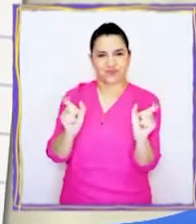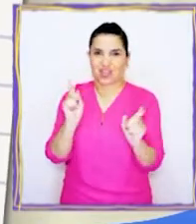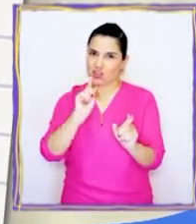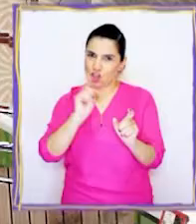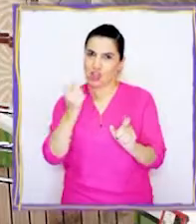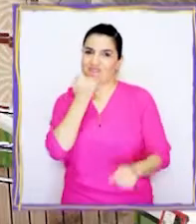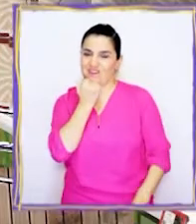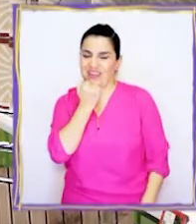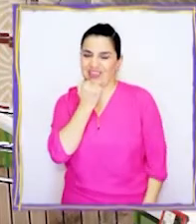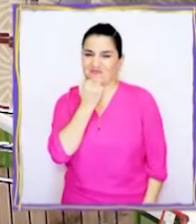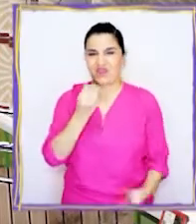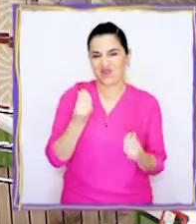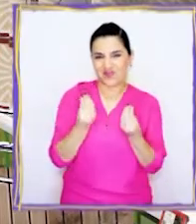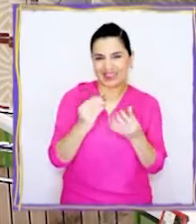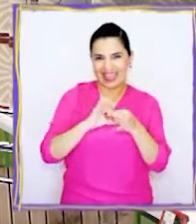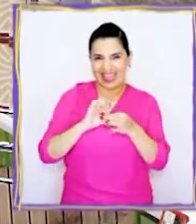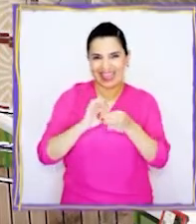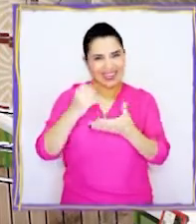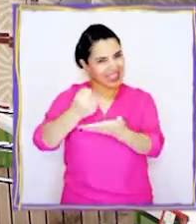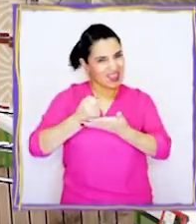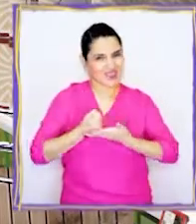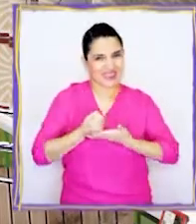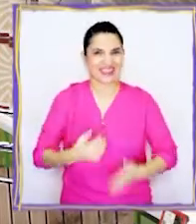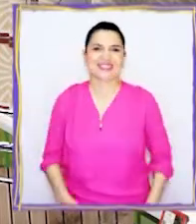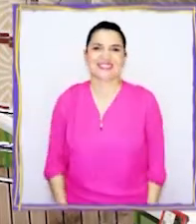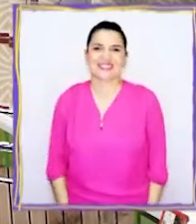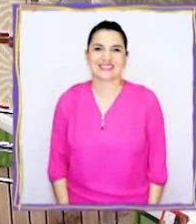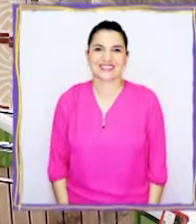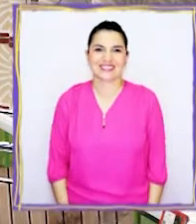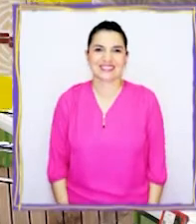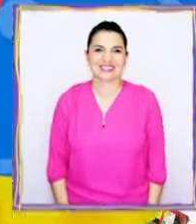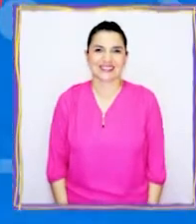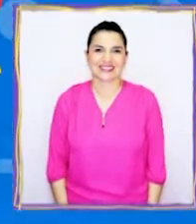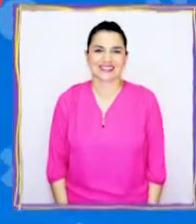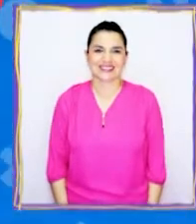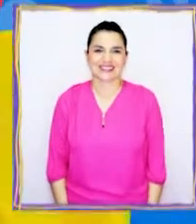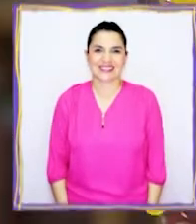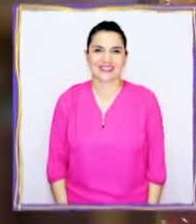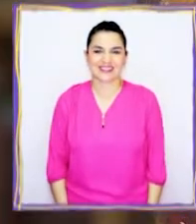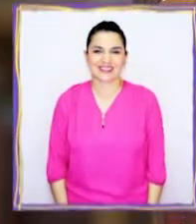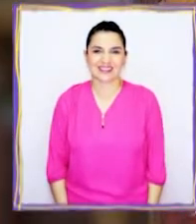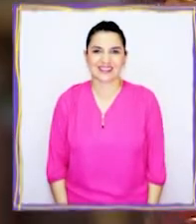correctamente para no equivocarme. Muchísimas gracias por toda su ayuda.